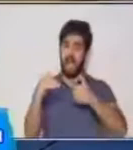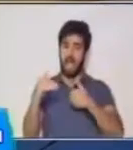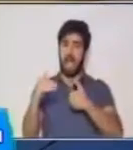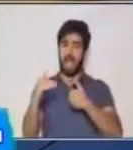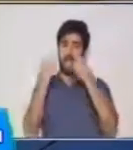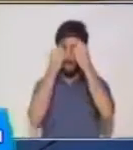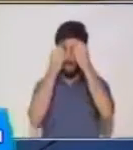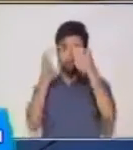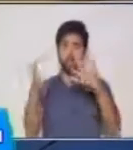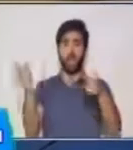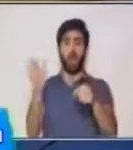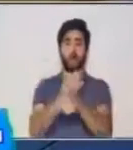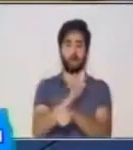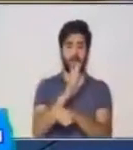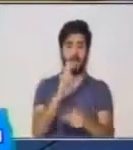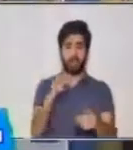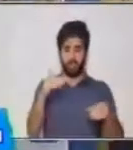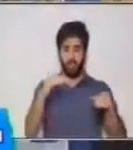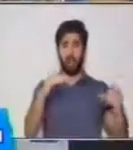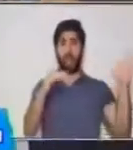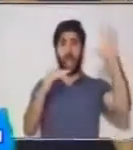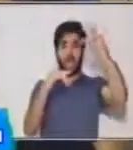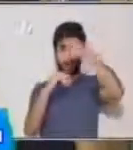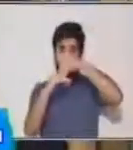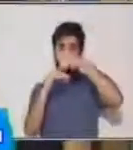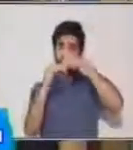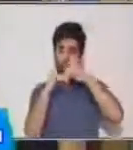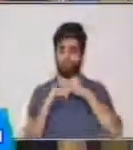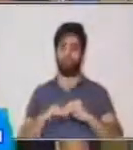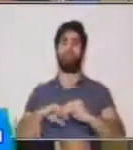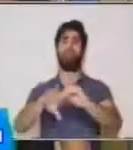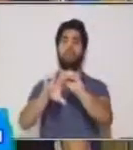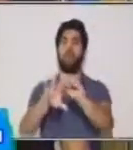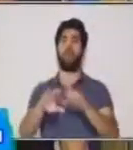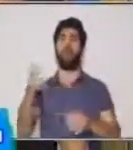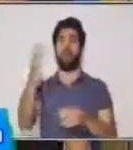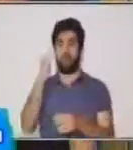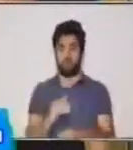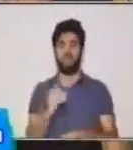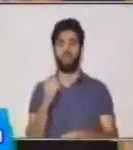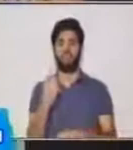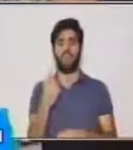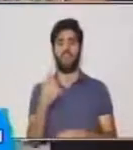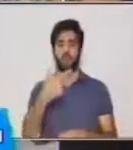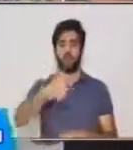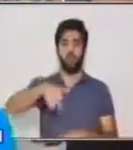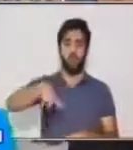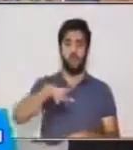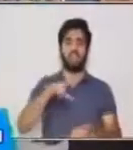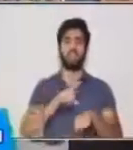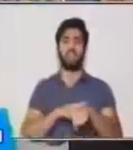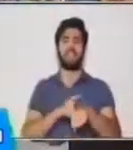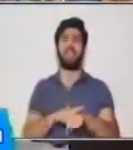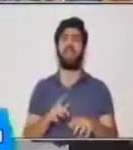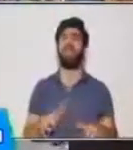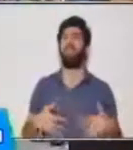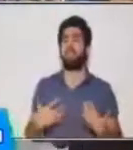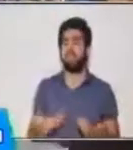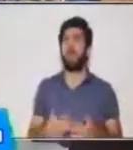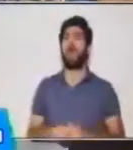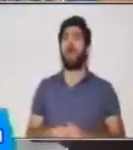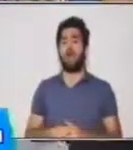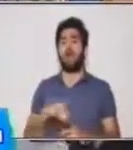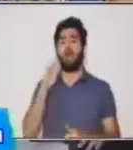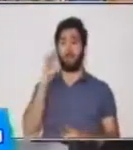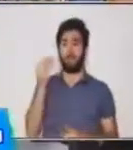algo importante? Nos sobró uno, el lugar y el tiempo. ¿Por qué? Porque un mensaje siempre va a estar situado en un